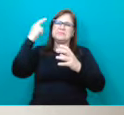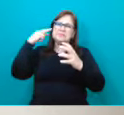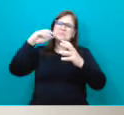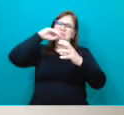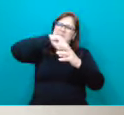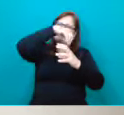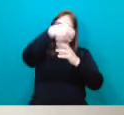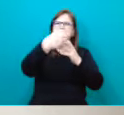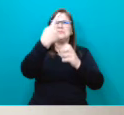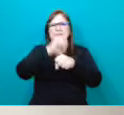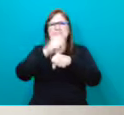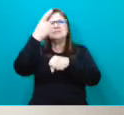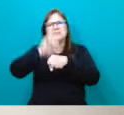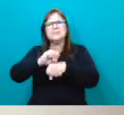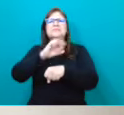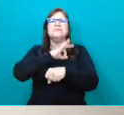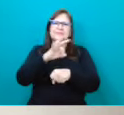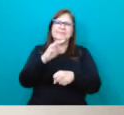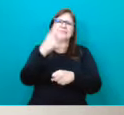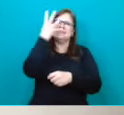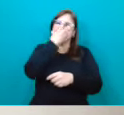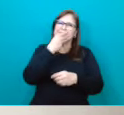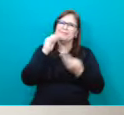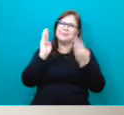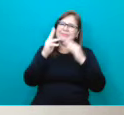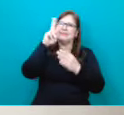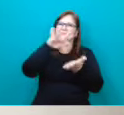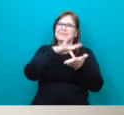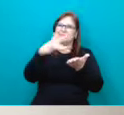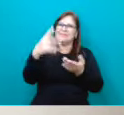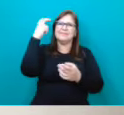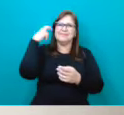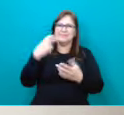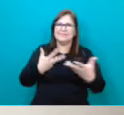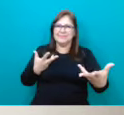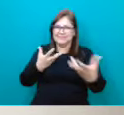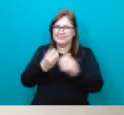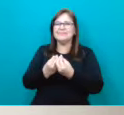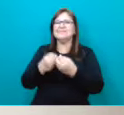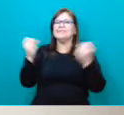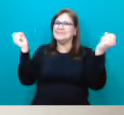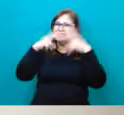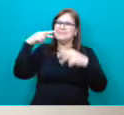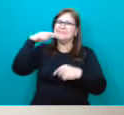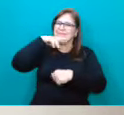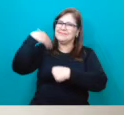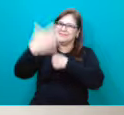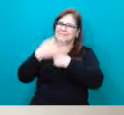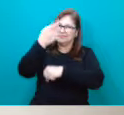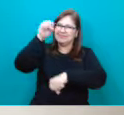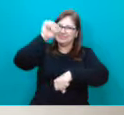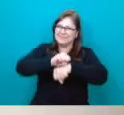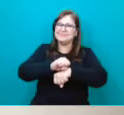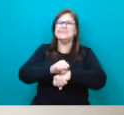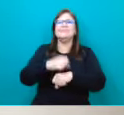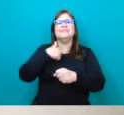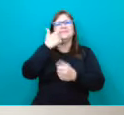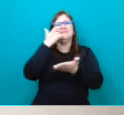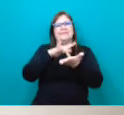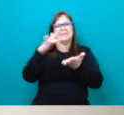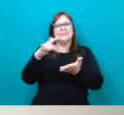aquí en la descripción. Viaja cada semana a otro rincón de este maravilloso mundo. Gracias por viajar conmigo.